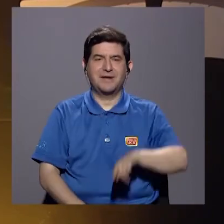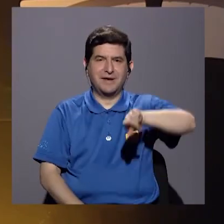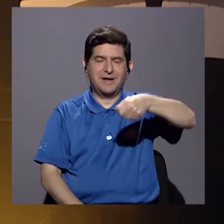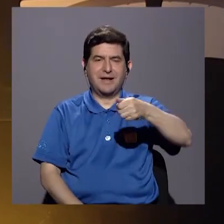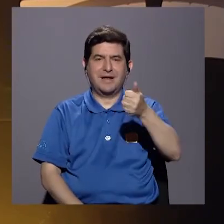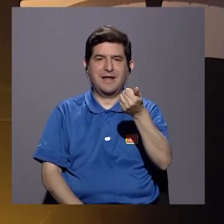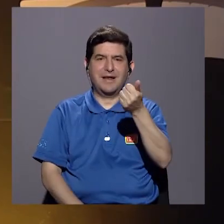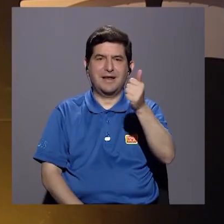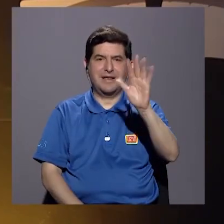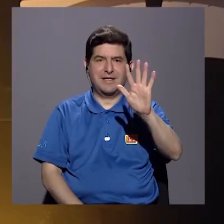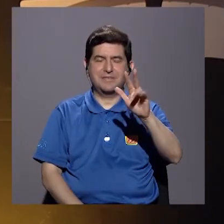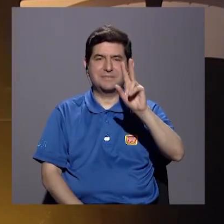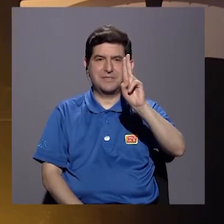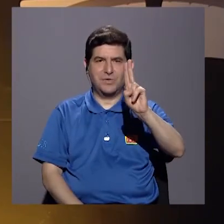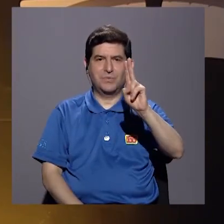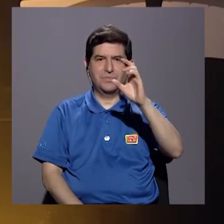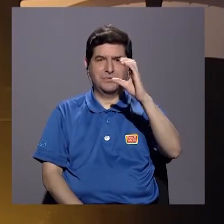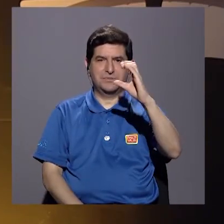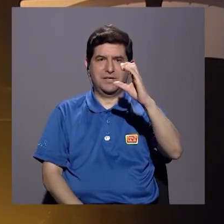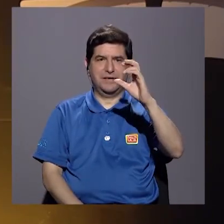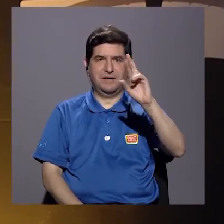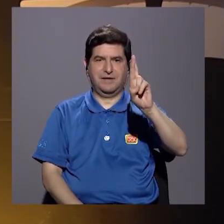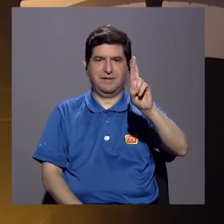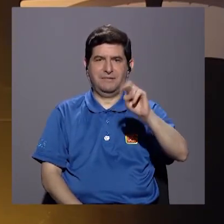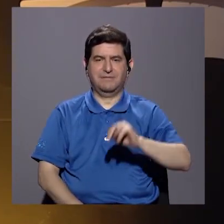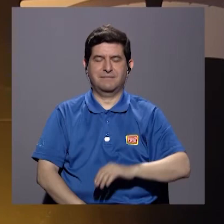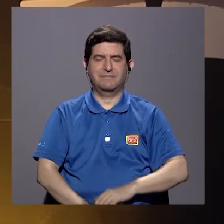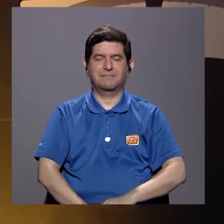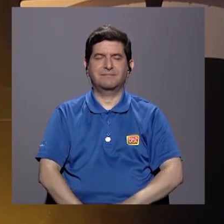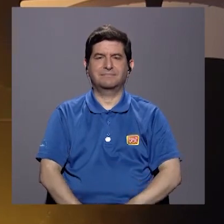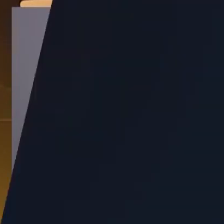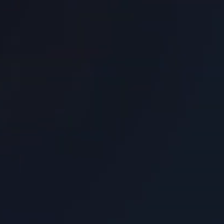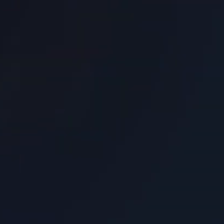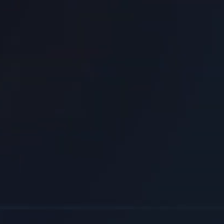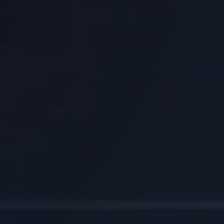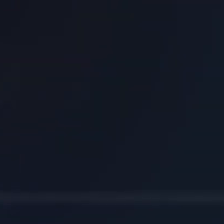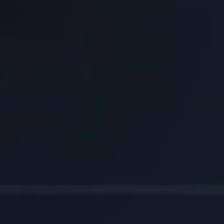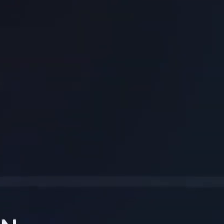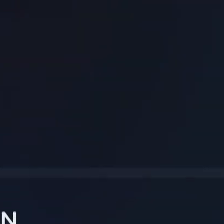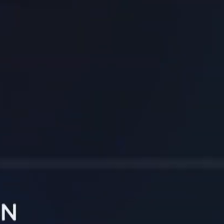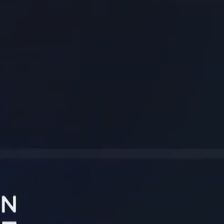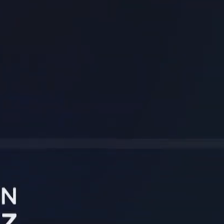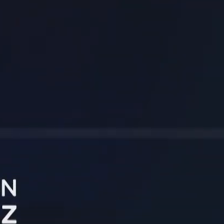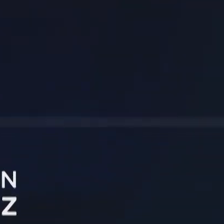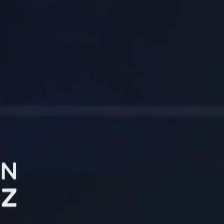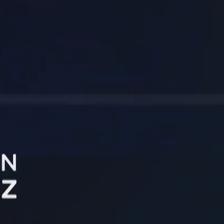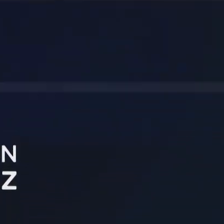regular de Canal 15 de la Universidad de Costa Rica.